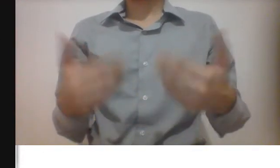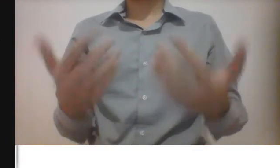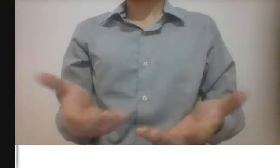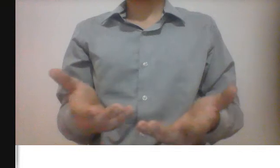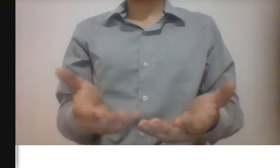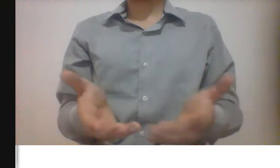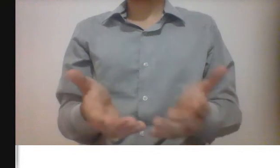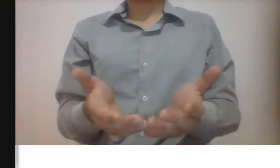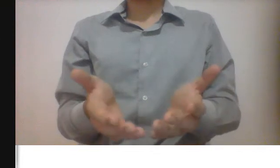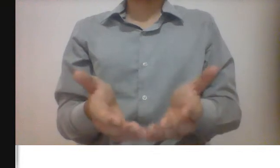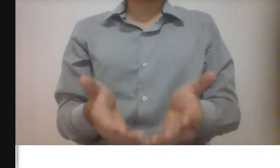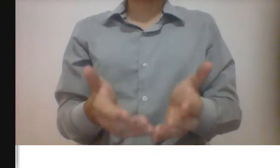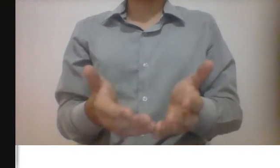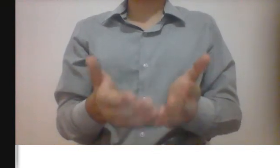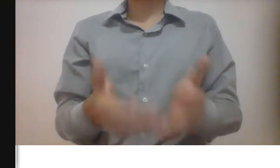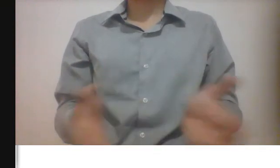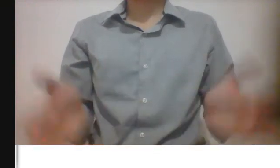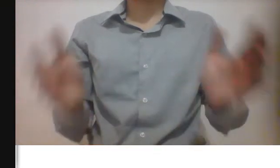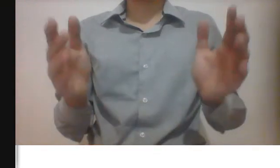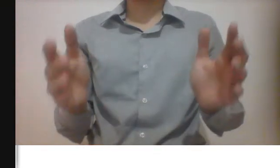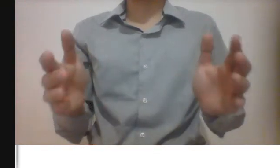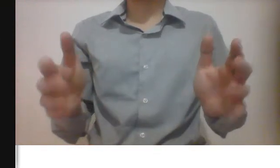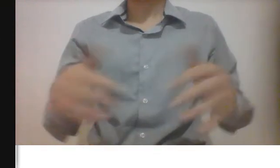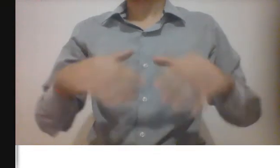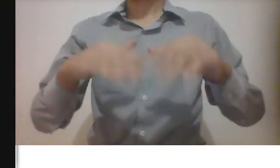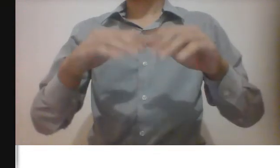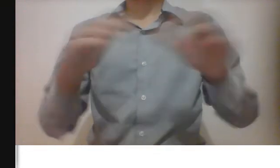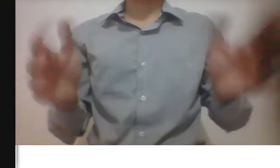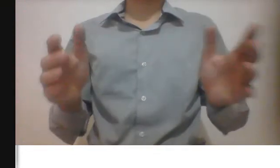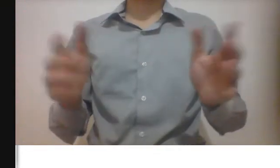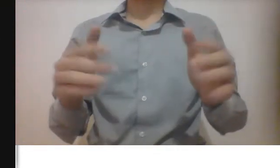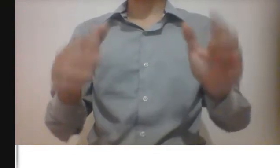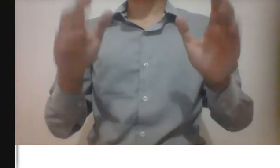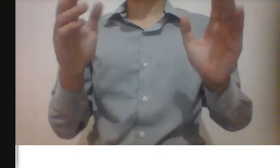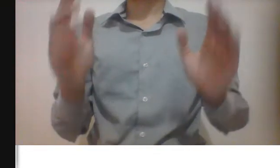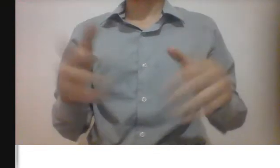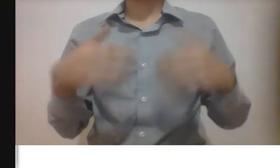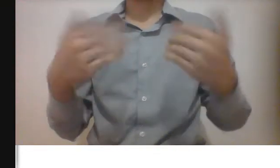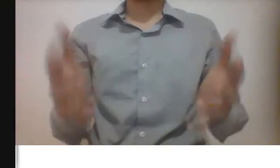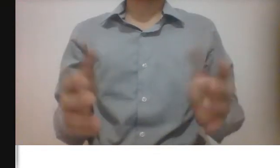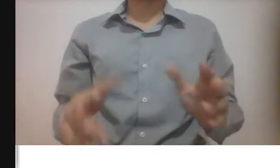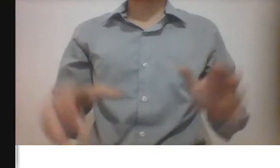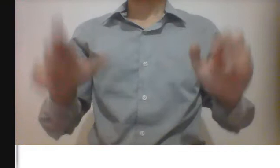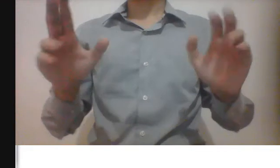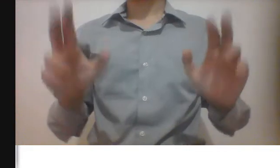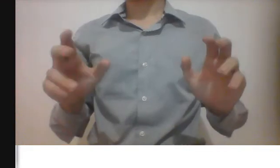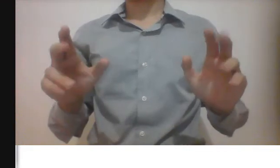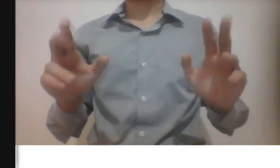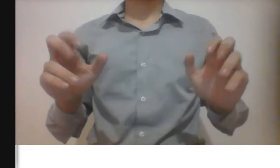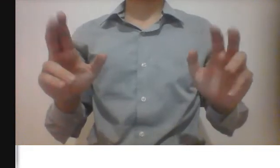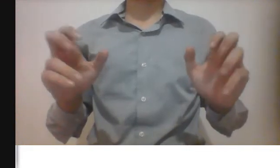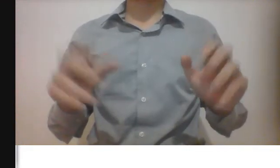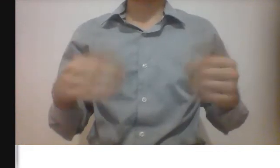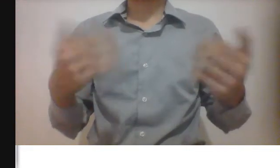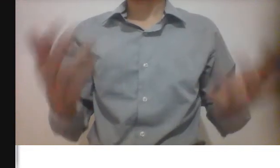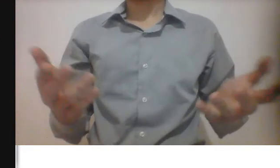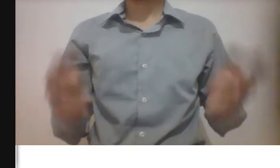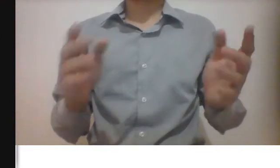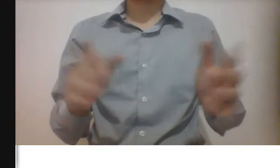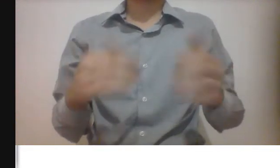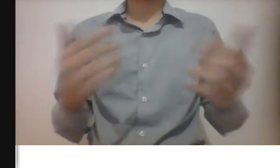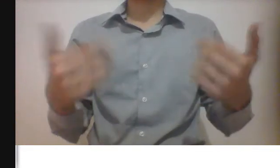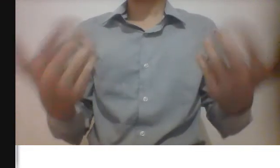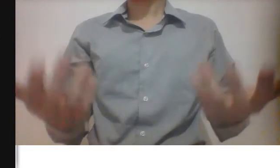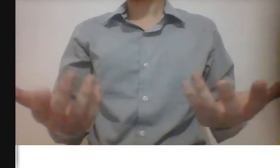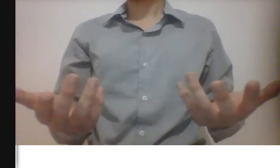está doliendo tanto que incluso sacan ciertas organizaciones con el fin de, bueno, ellos hacer un frente contra la corrupción. El problema